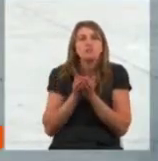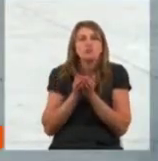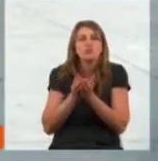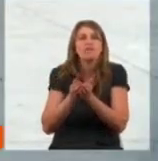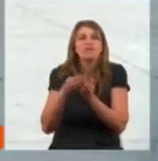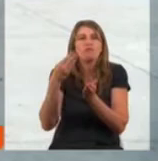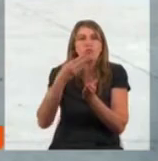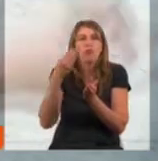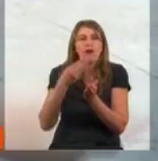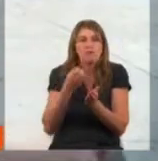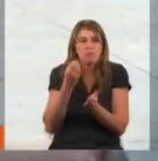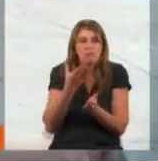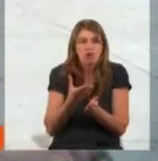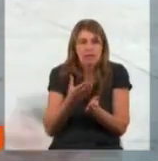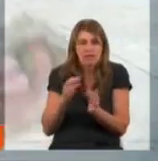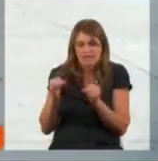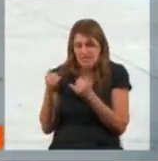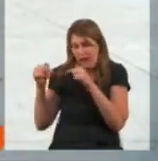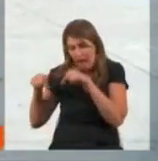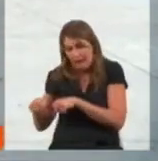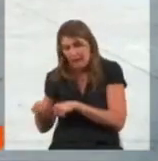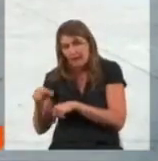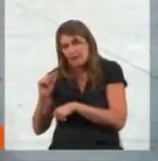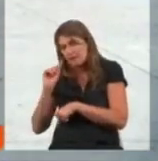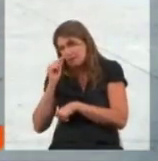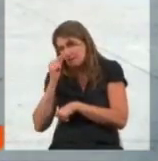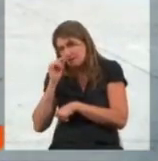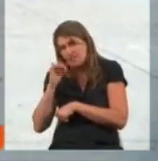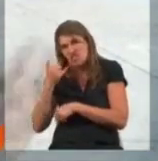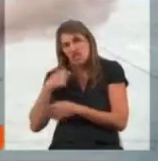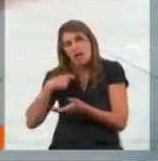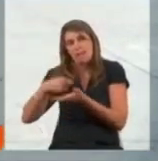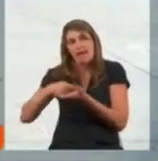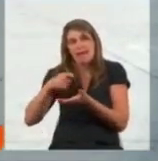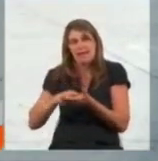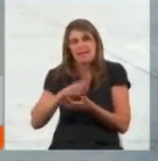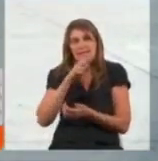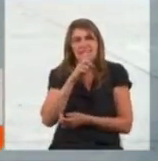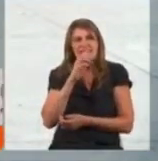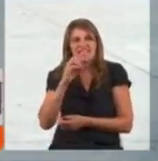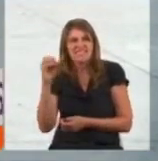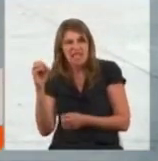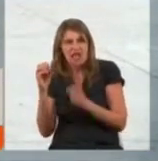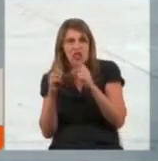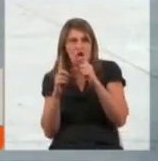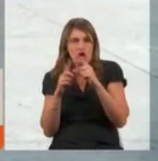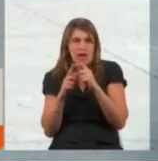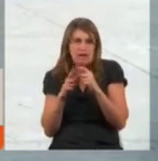Si yo ya me hice el PCR acá, ya te pagué $100, déjame volver por acá.